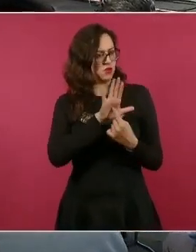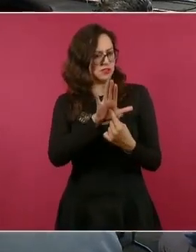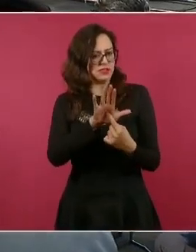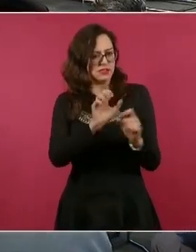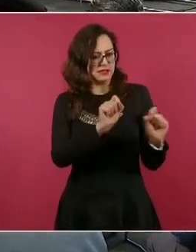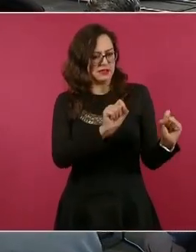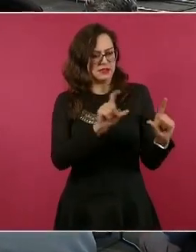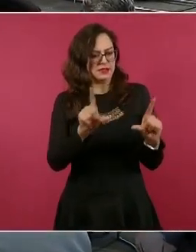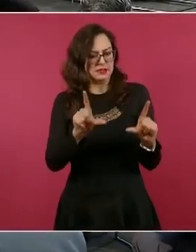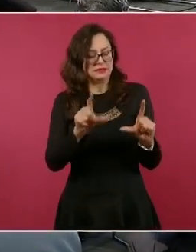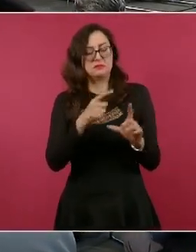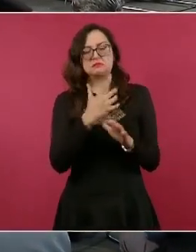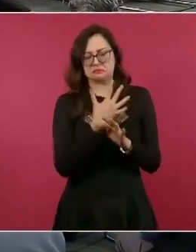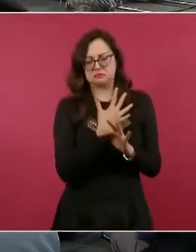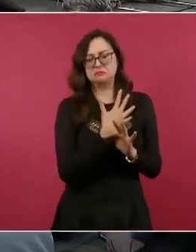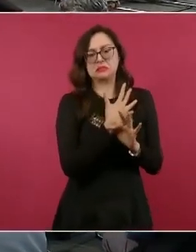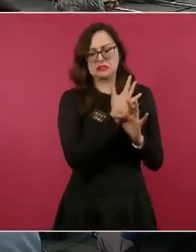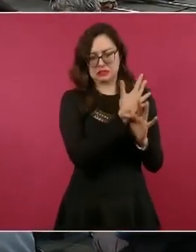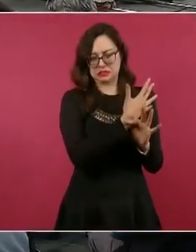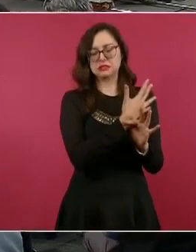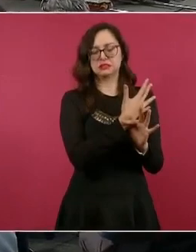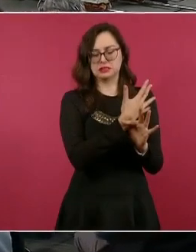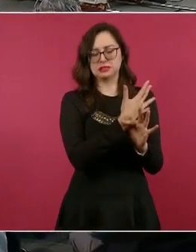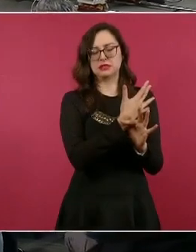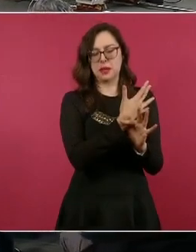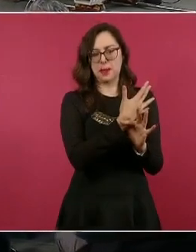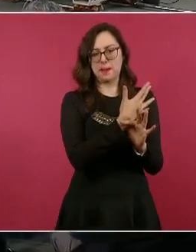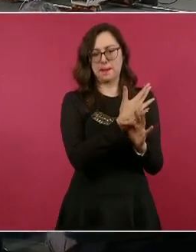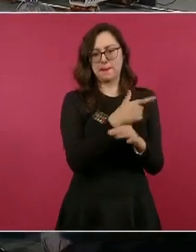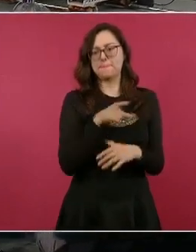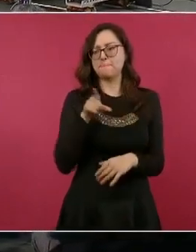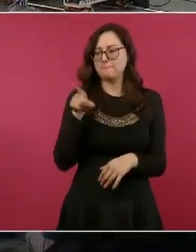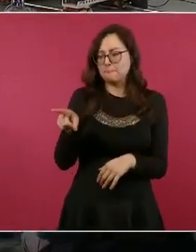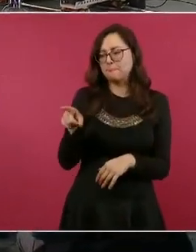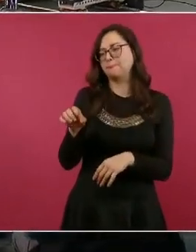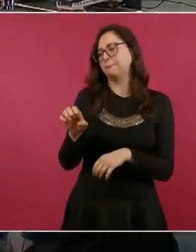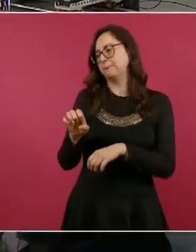en contra de